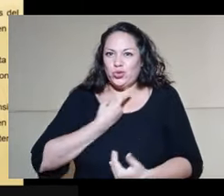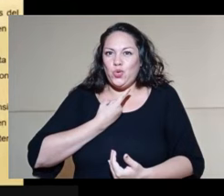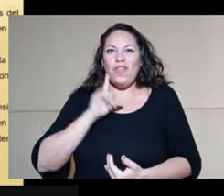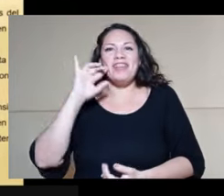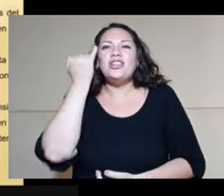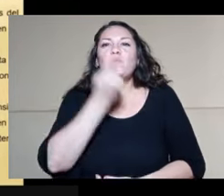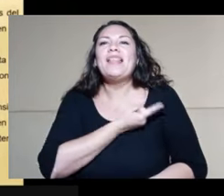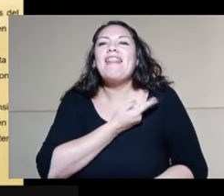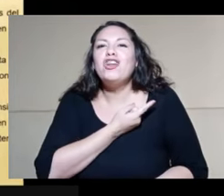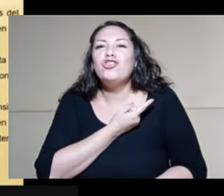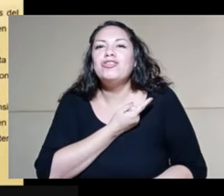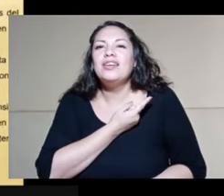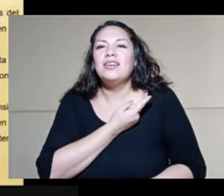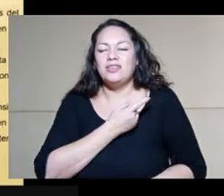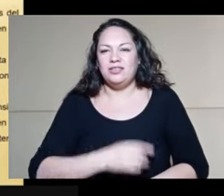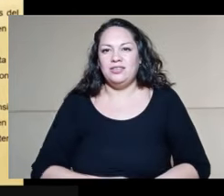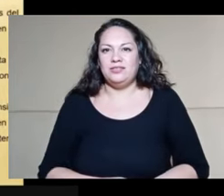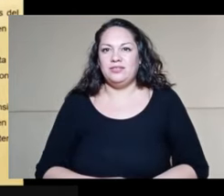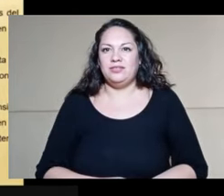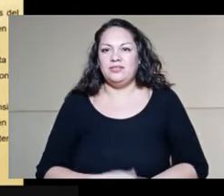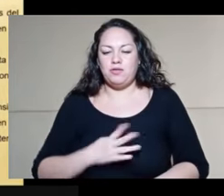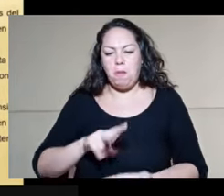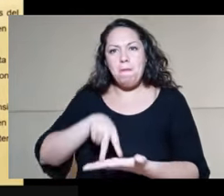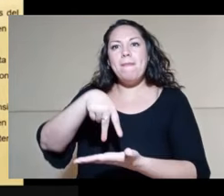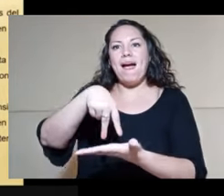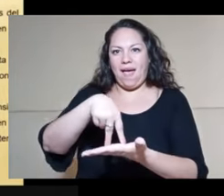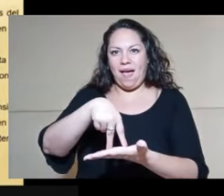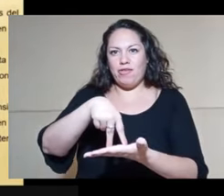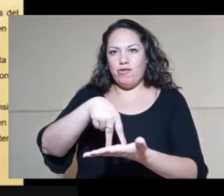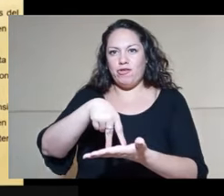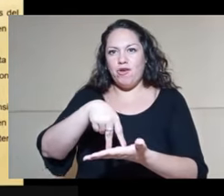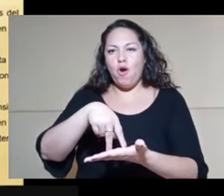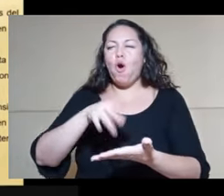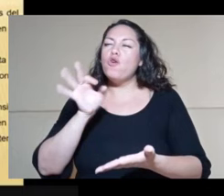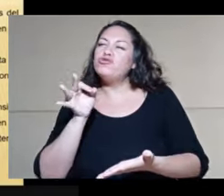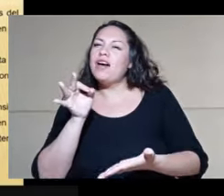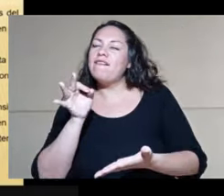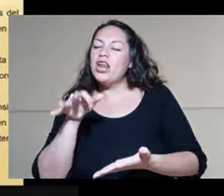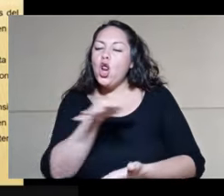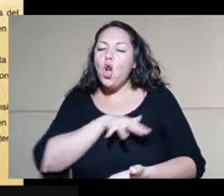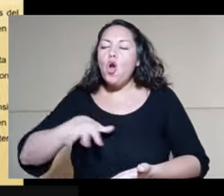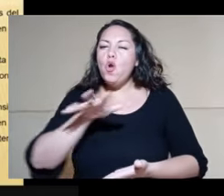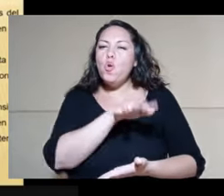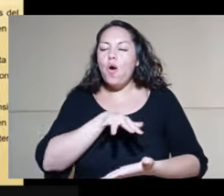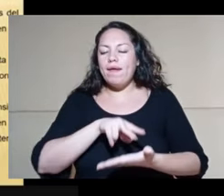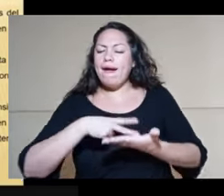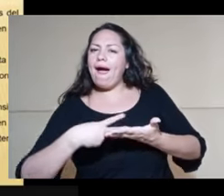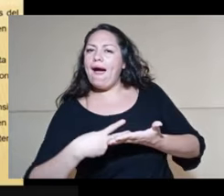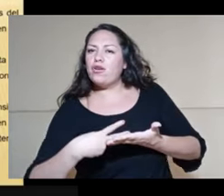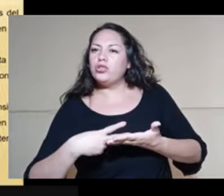mismo. ¿Y qué es lo que es capturarse a sí mismo? Tener idea de dónde está uno parado, cómo está en la posición